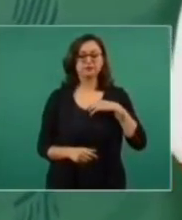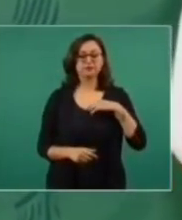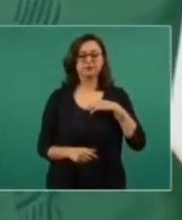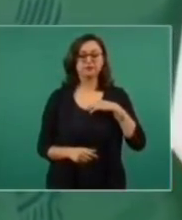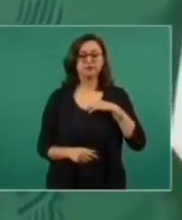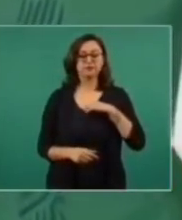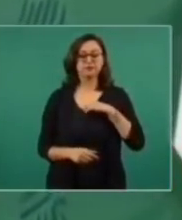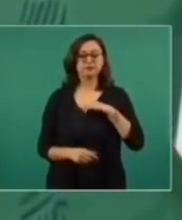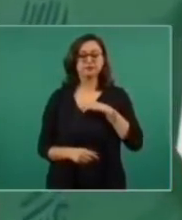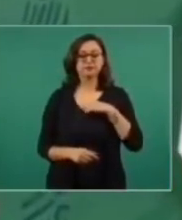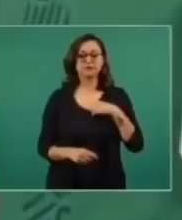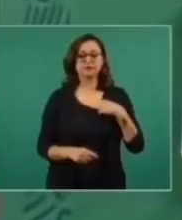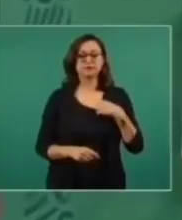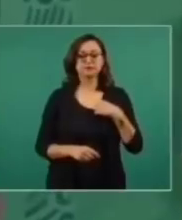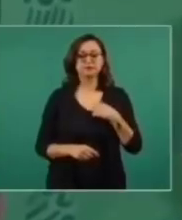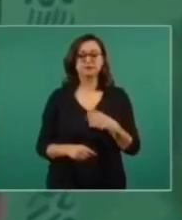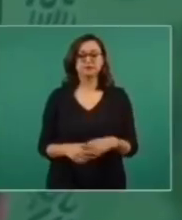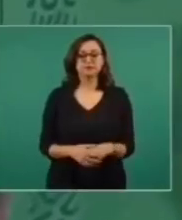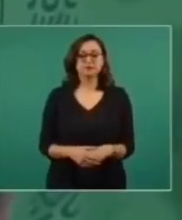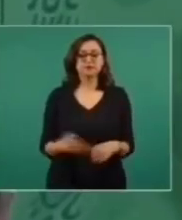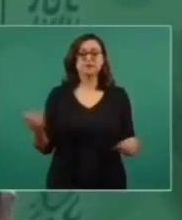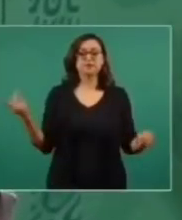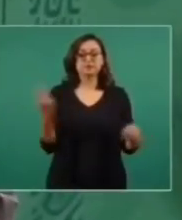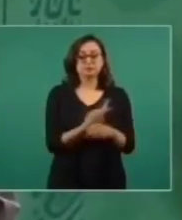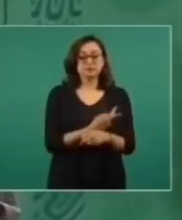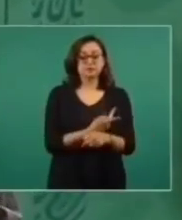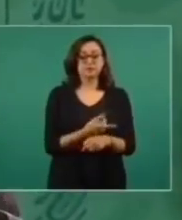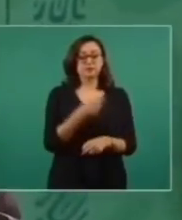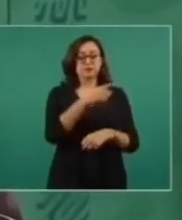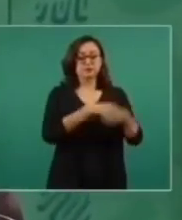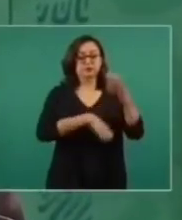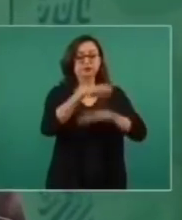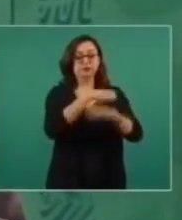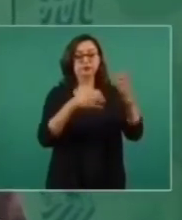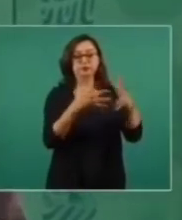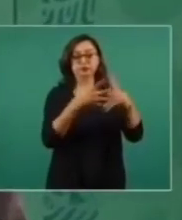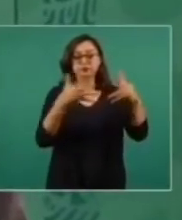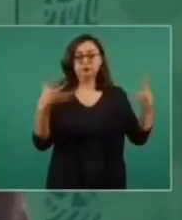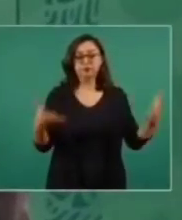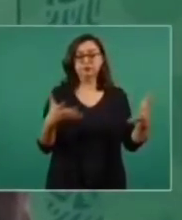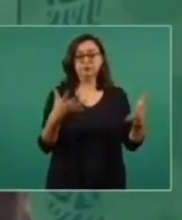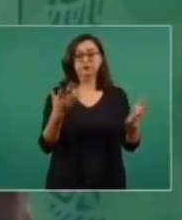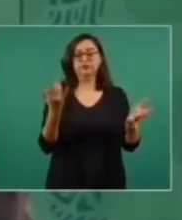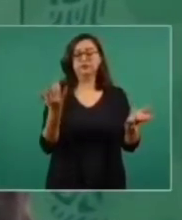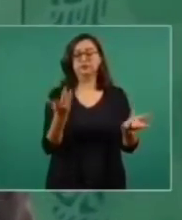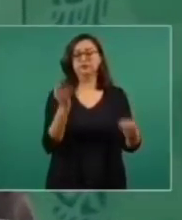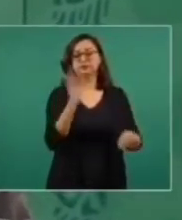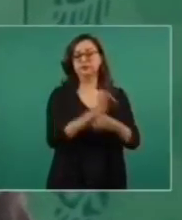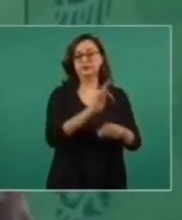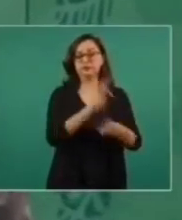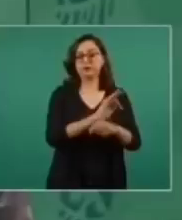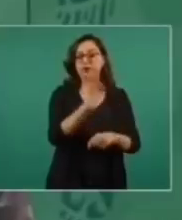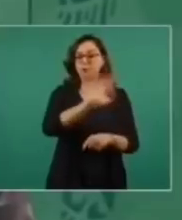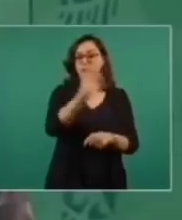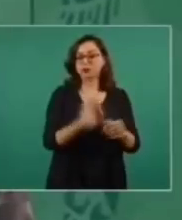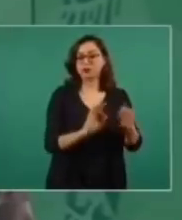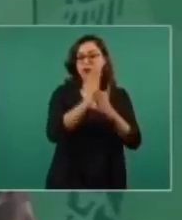mientras se les daban subsidios a las empresas particulares. Tan